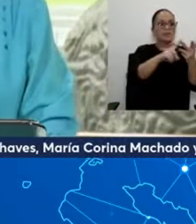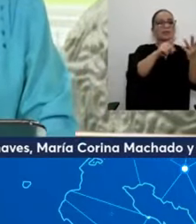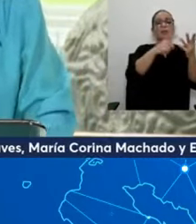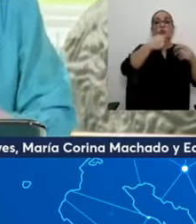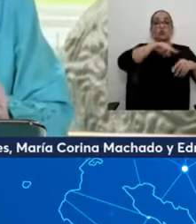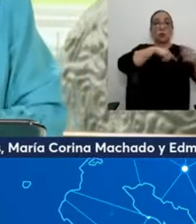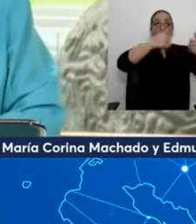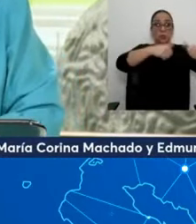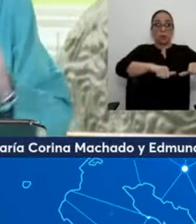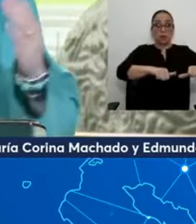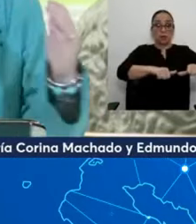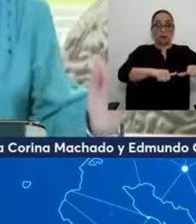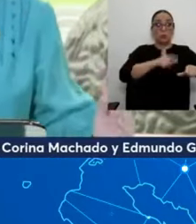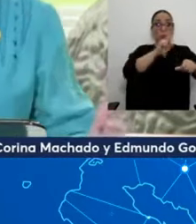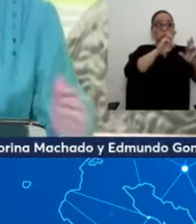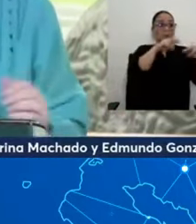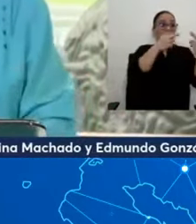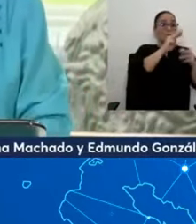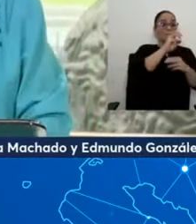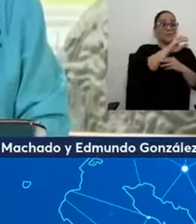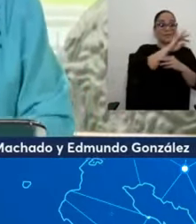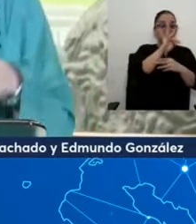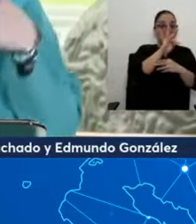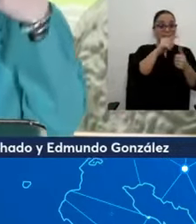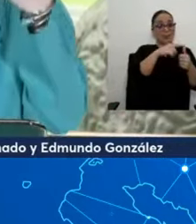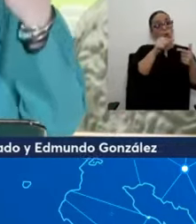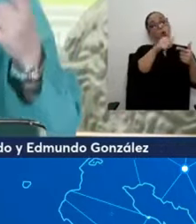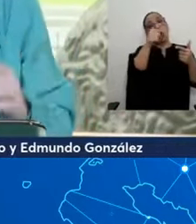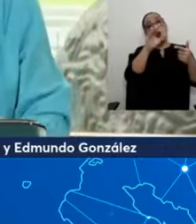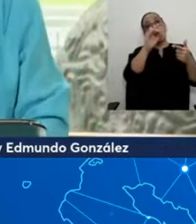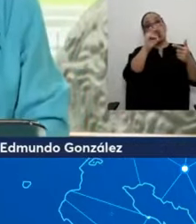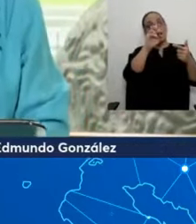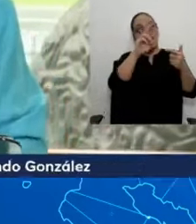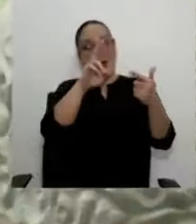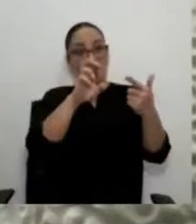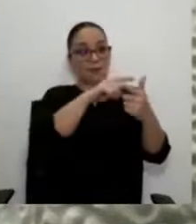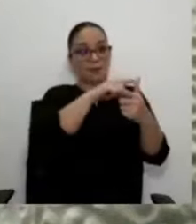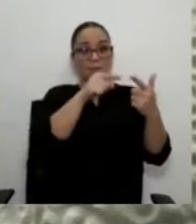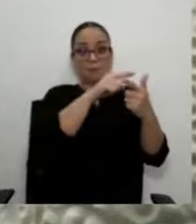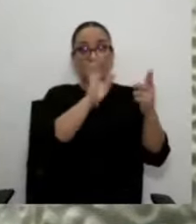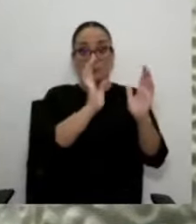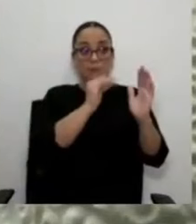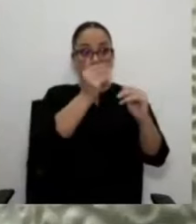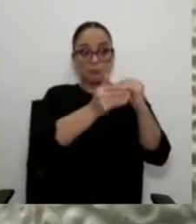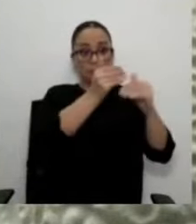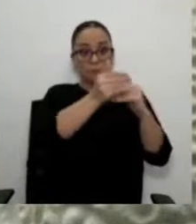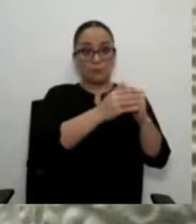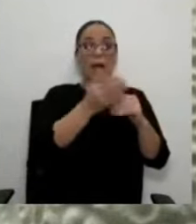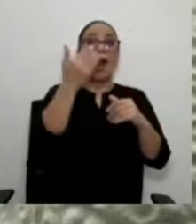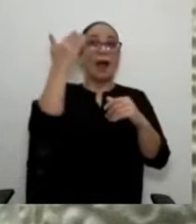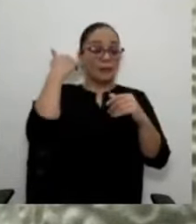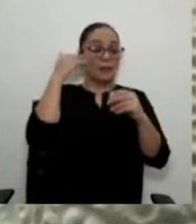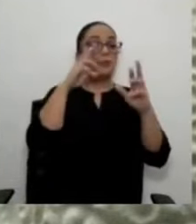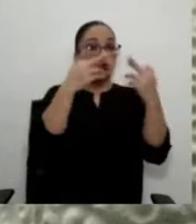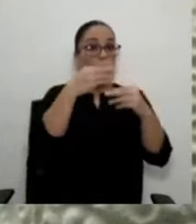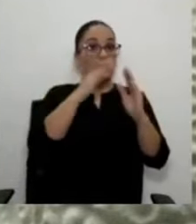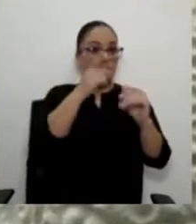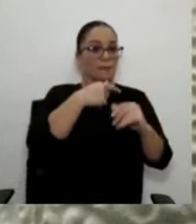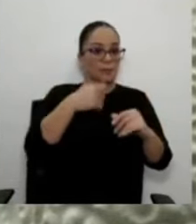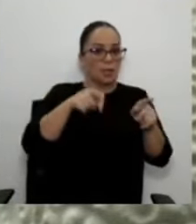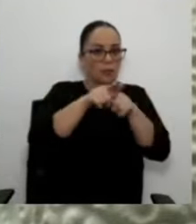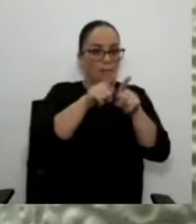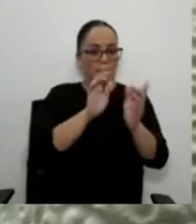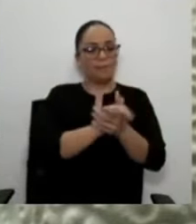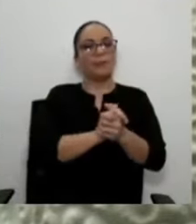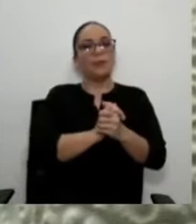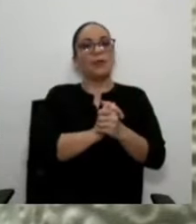una sesión era en MISIT y otra en CONARE, aunque antes habíamos hecho reuniones en presidencia. Quedamos de que la última se